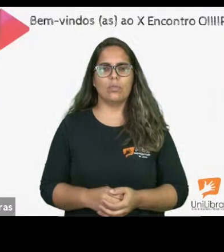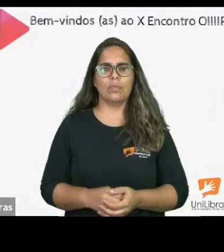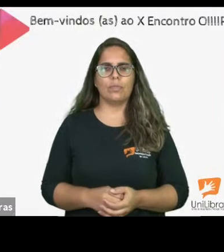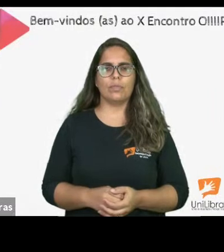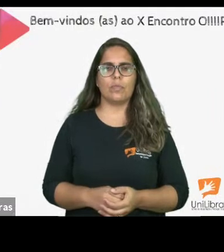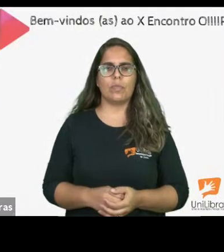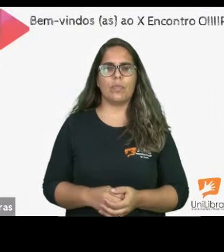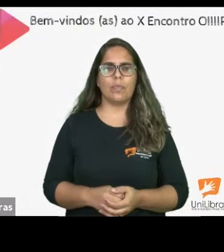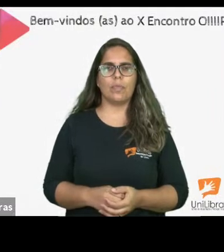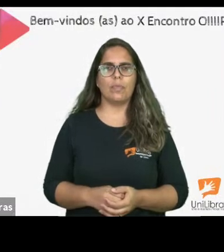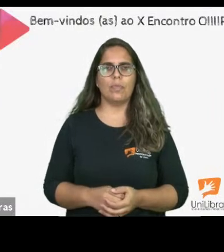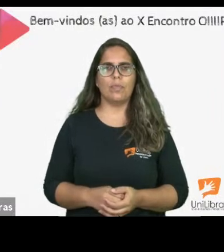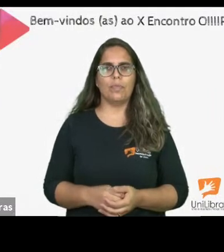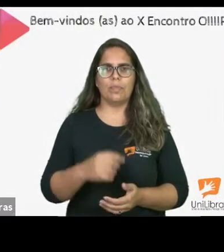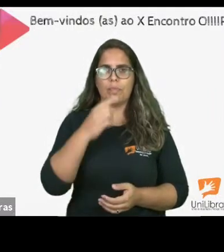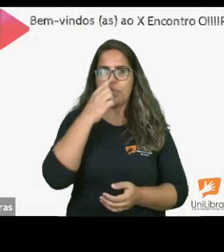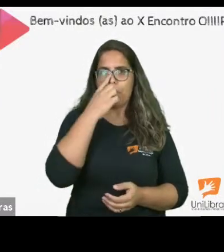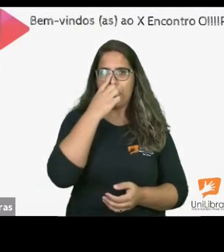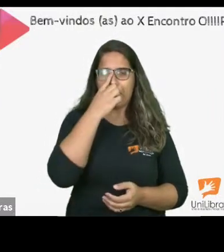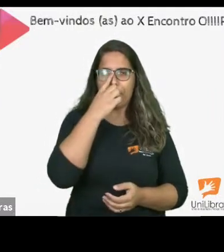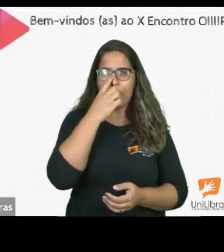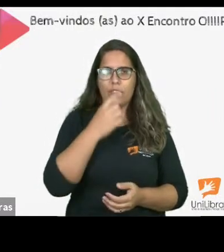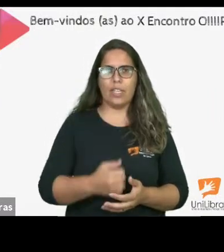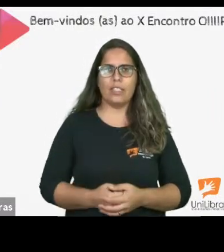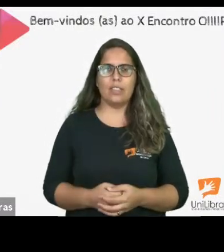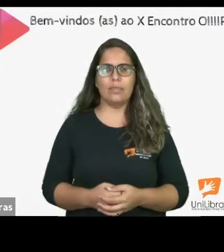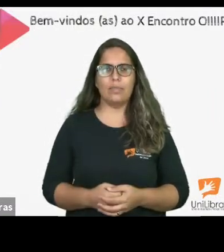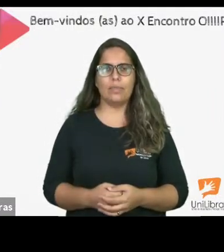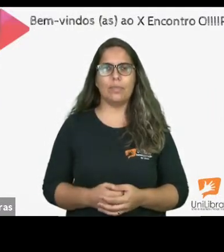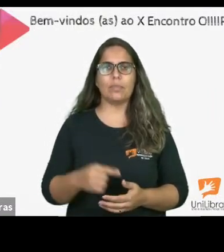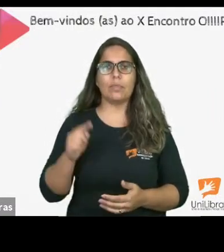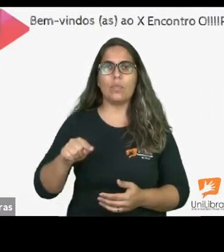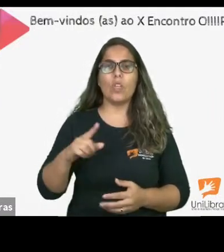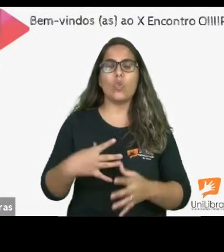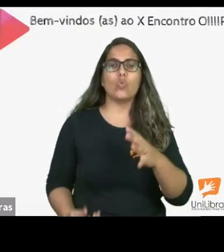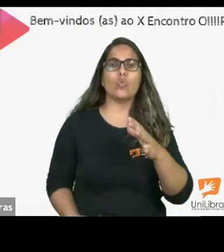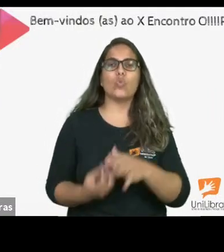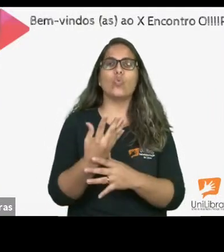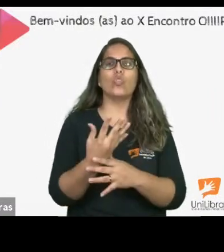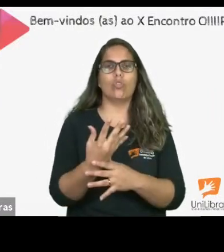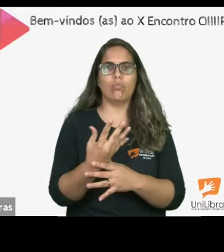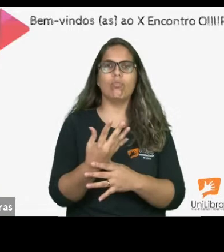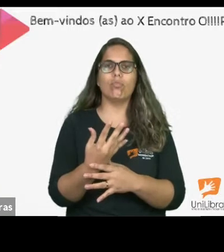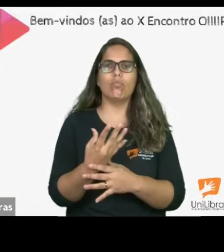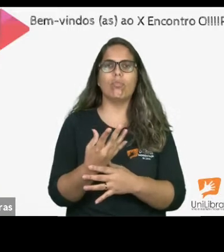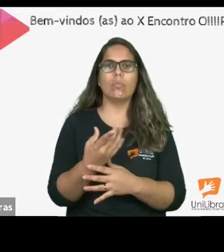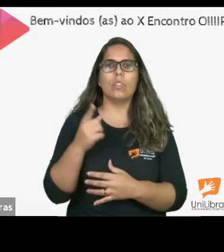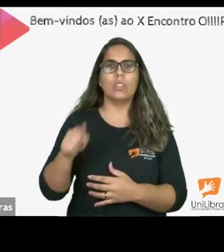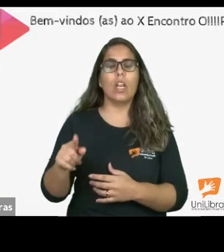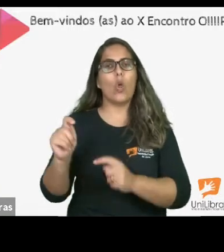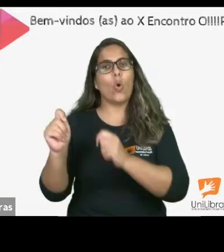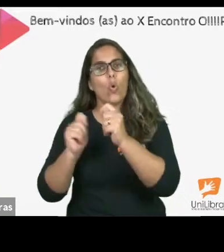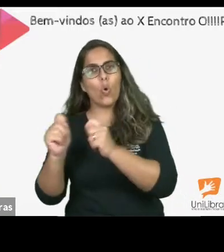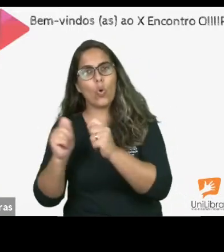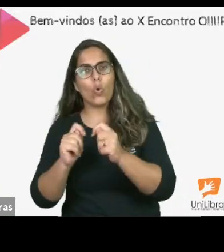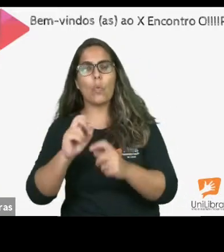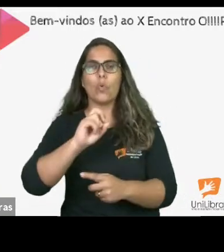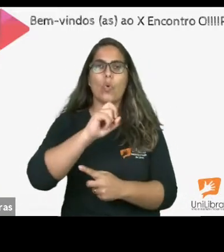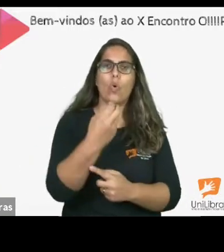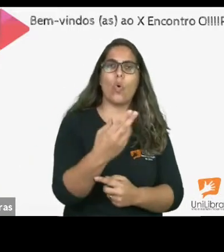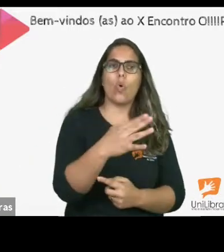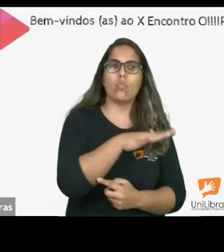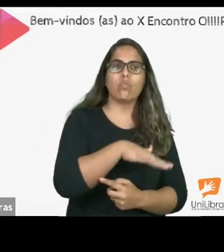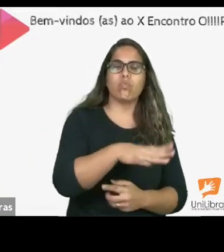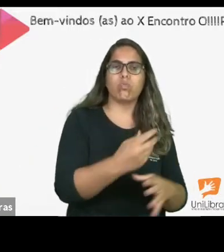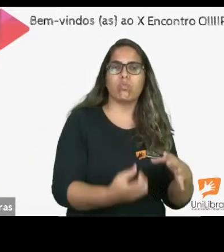¿Sí? Entonces, si es de agua, es agua lo que surge. Si es de recursos económicos, serán recursos económicos lo que